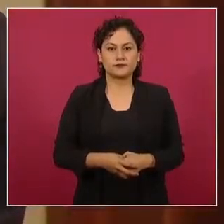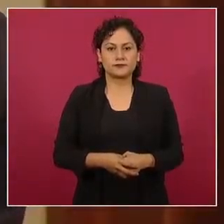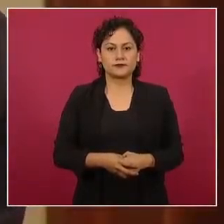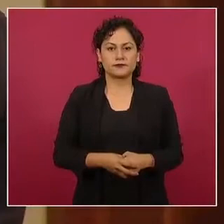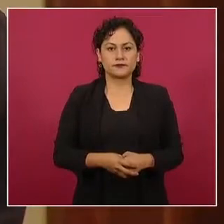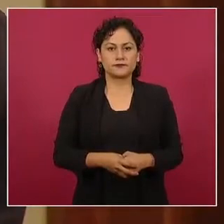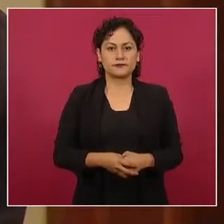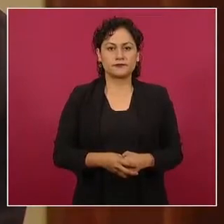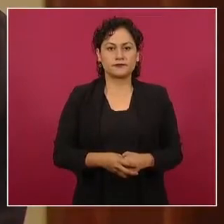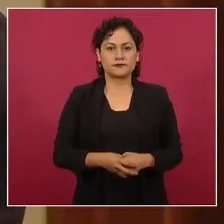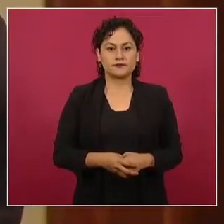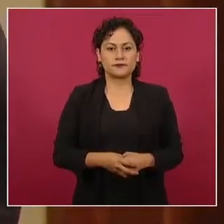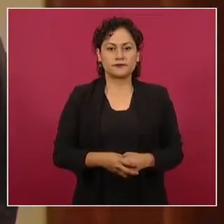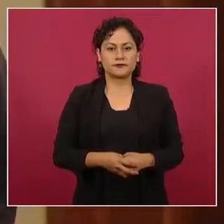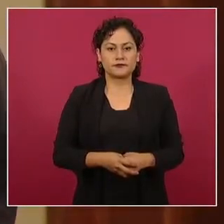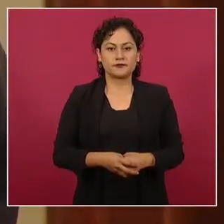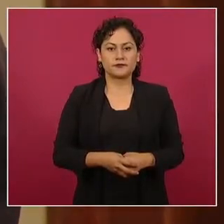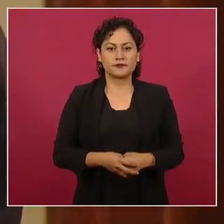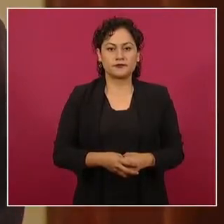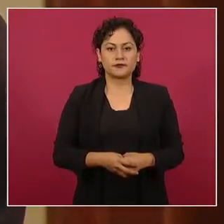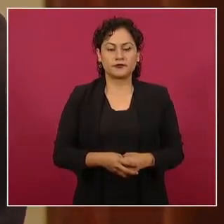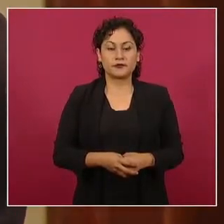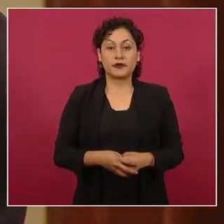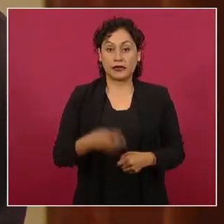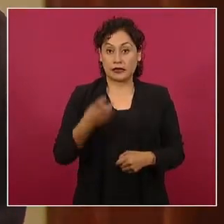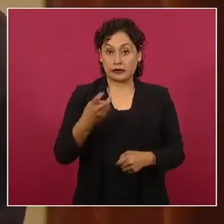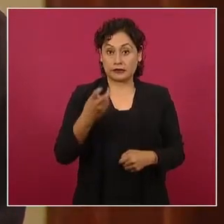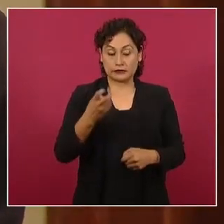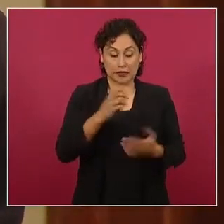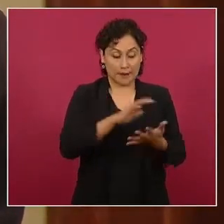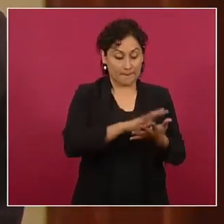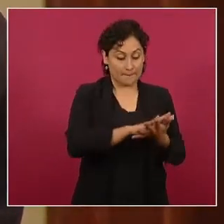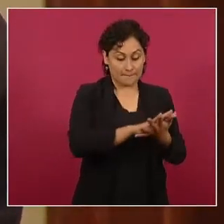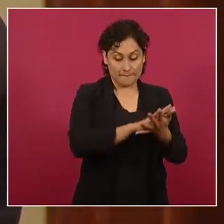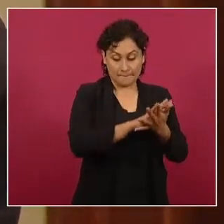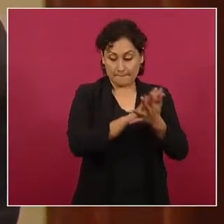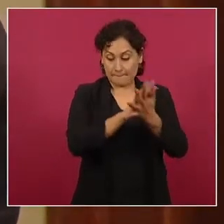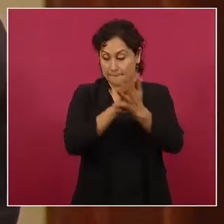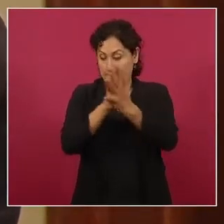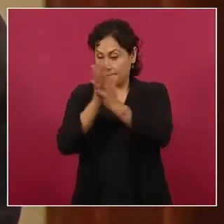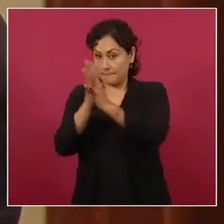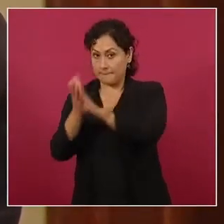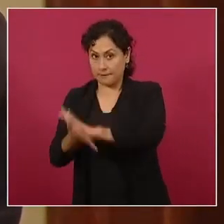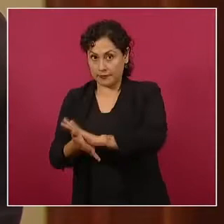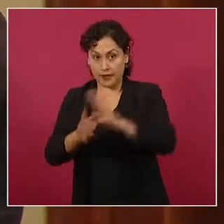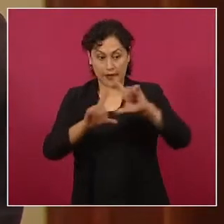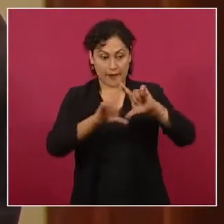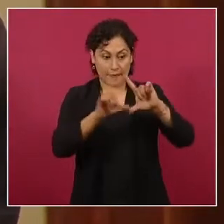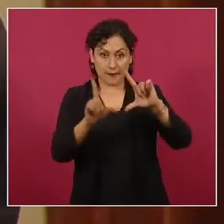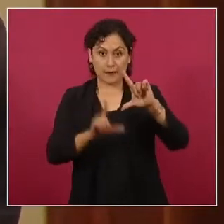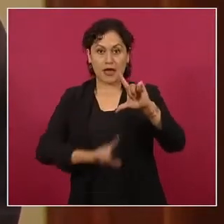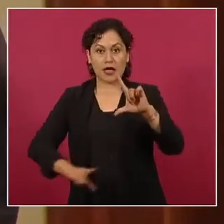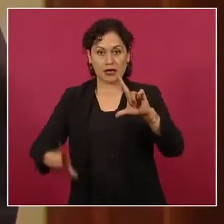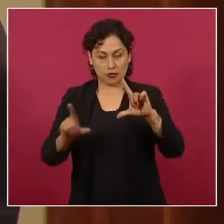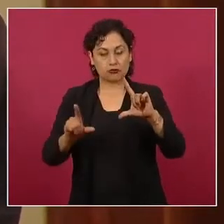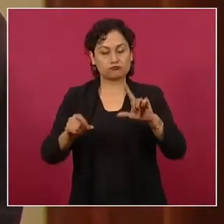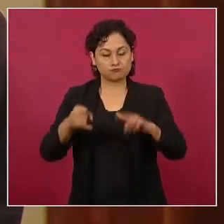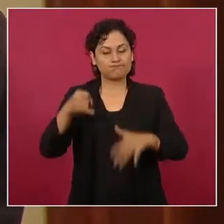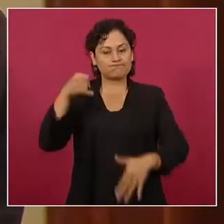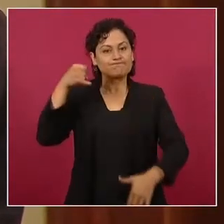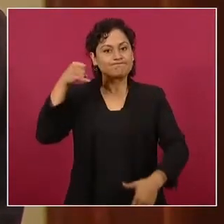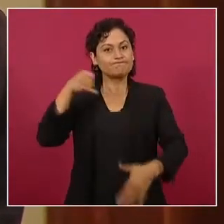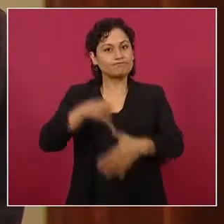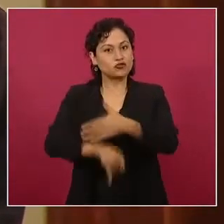una transformación profunda en este país al cambiar las prácticas